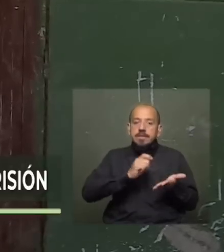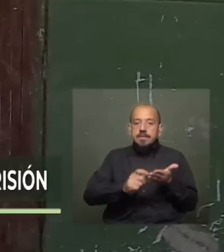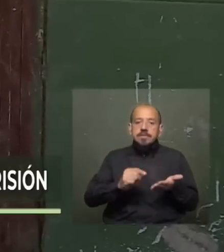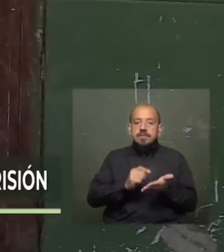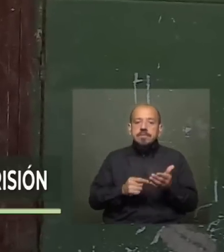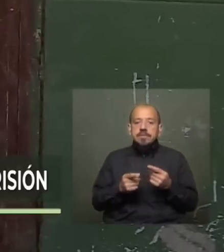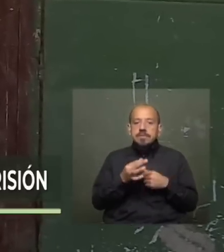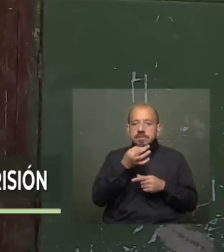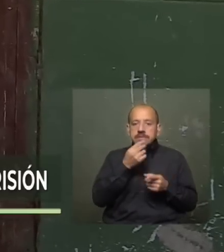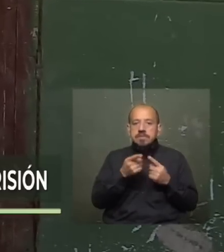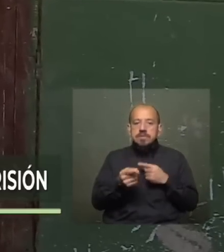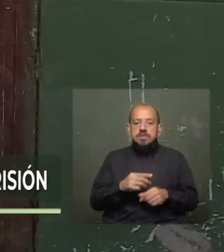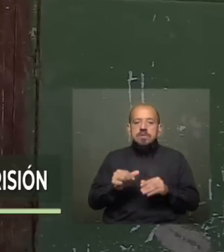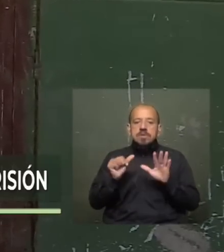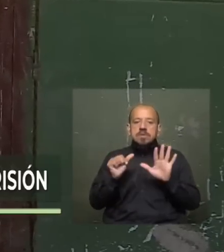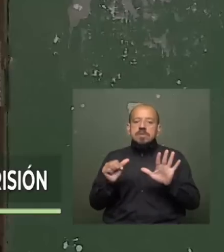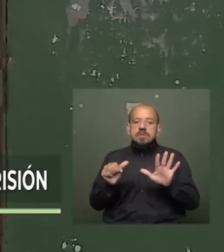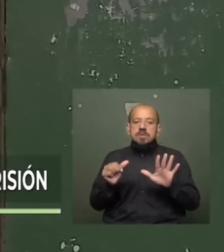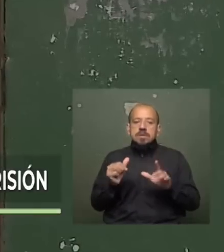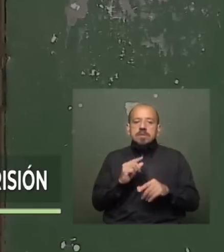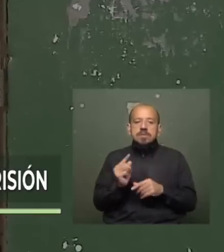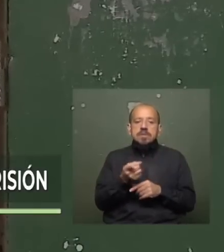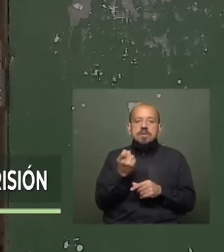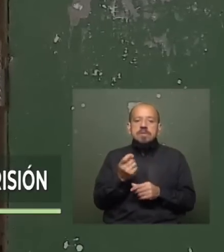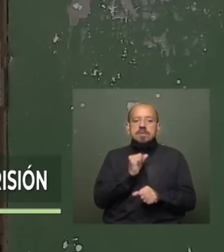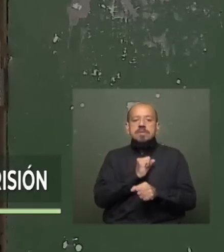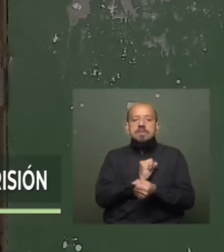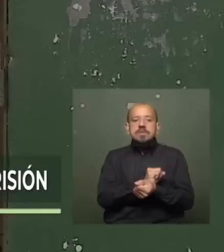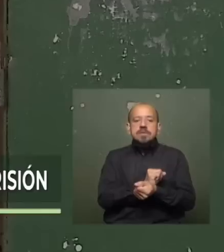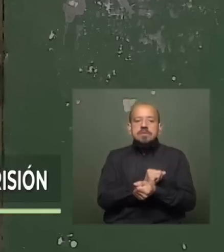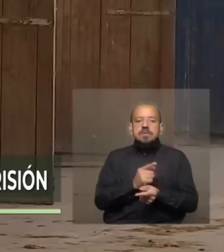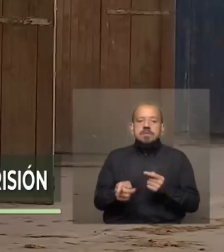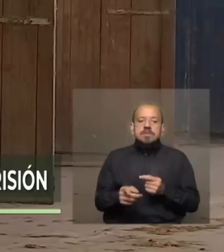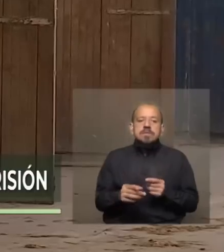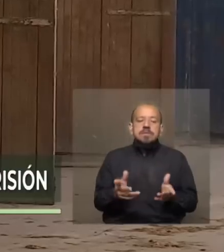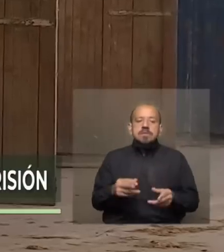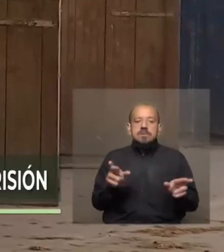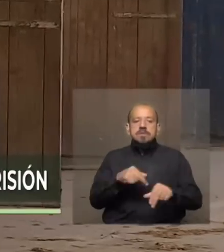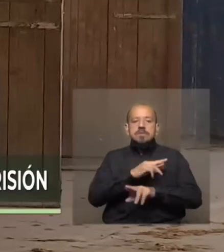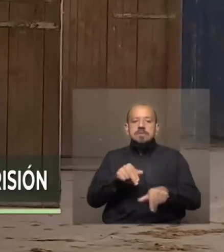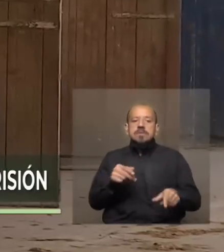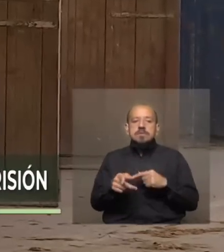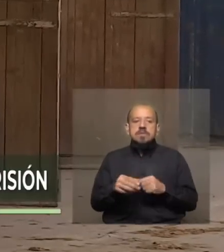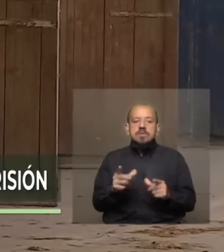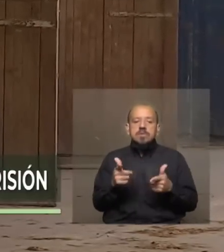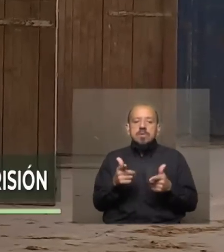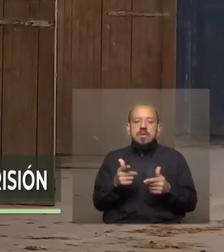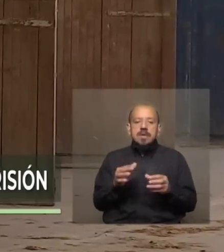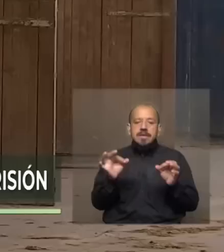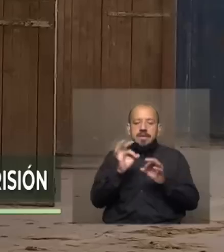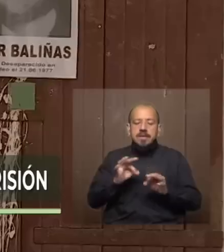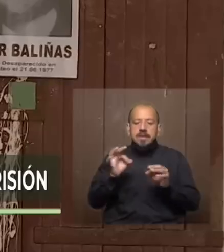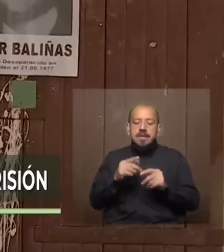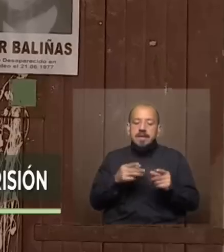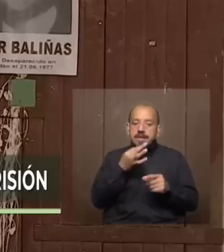argumentó que presentó seis solicitudes de excarcelación o detención alternativa que fueron rechazadas Pese a que no existía condena firme